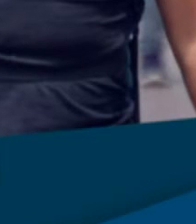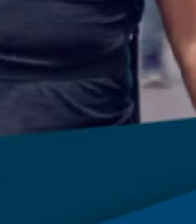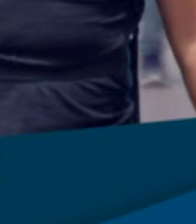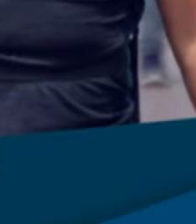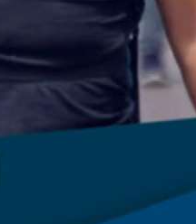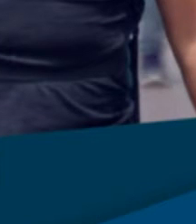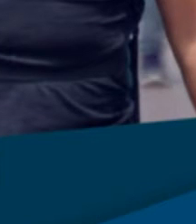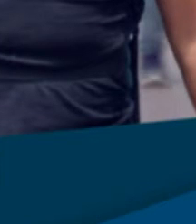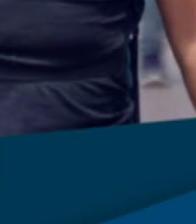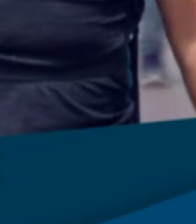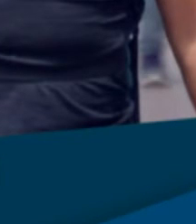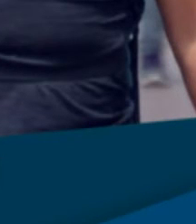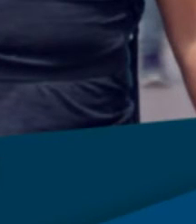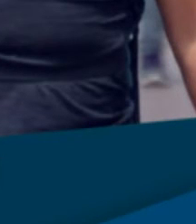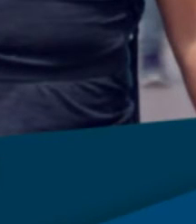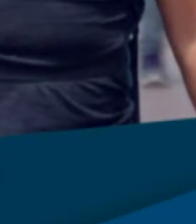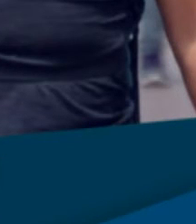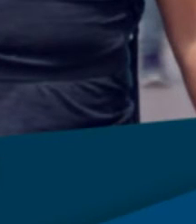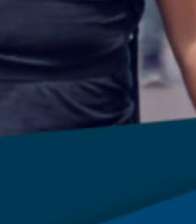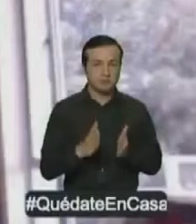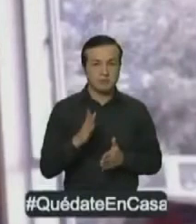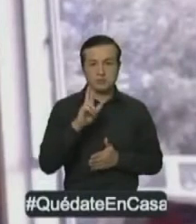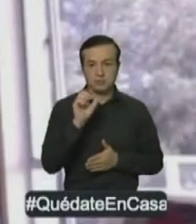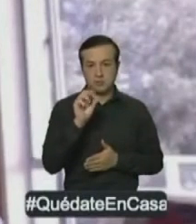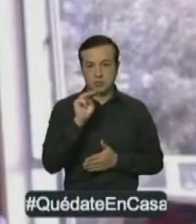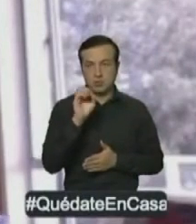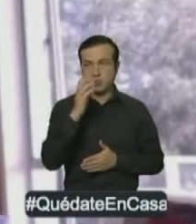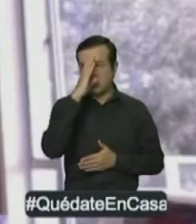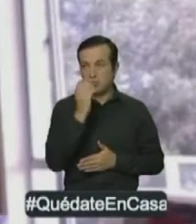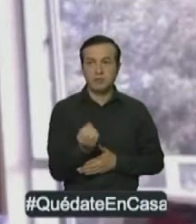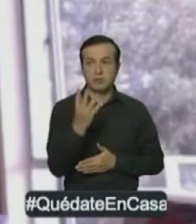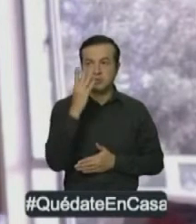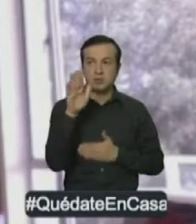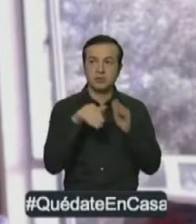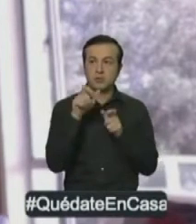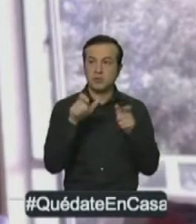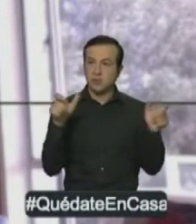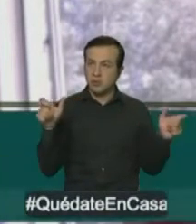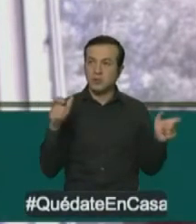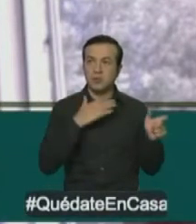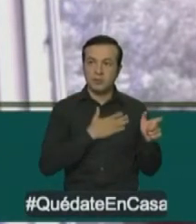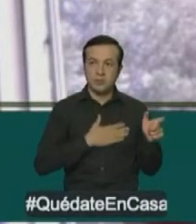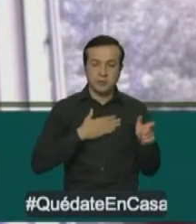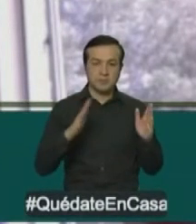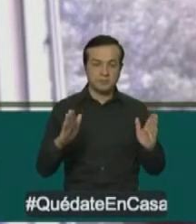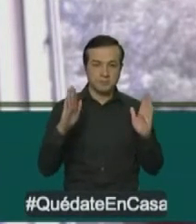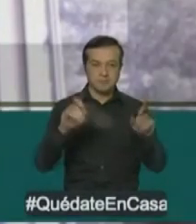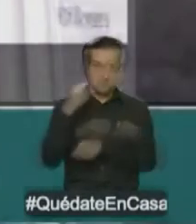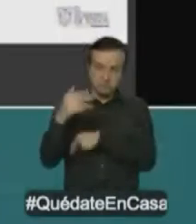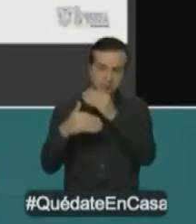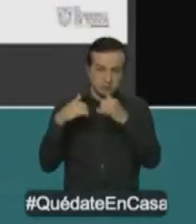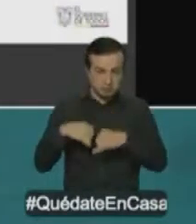pacientes recuperados, altas hospitalarias y epidemiológicas. El ministro de Salud, Juan Carlos Ceballos, dio a conocer otros